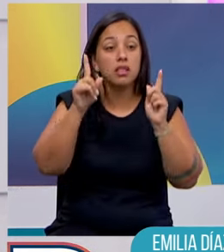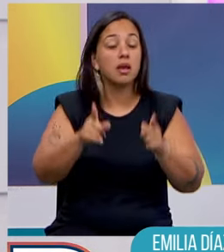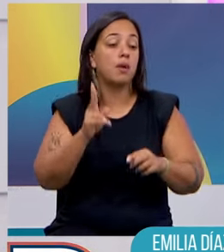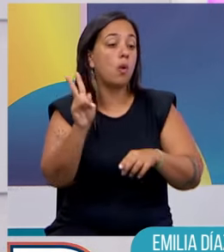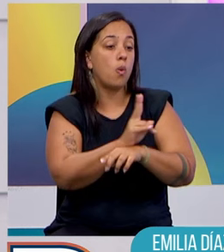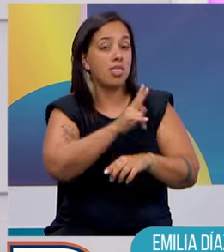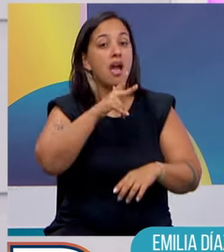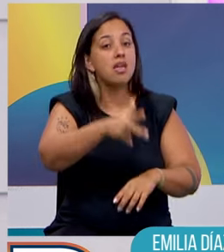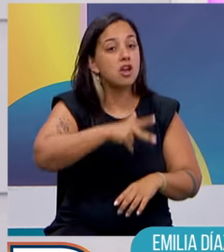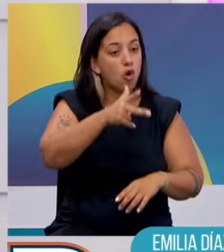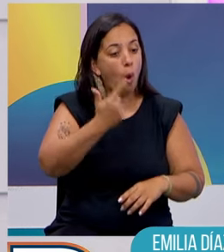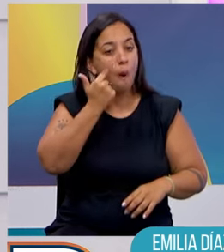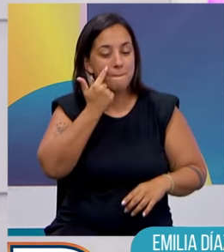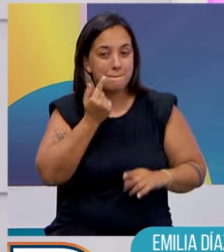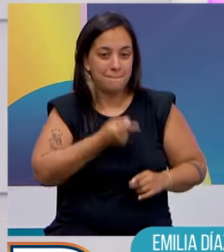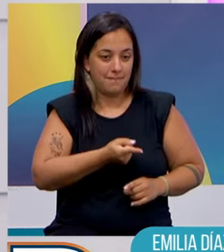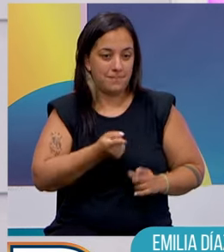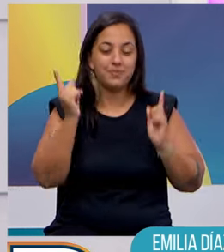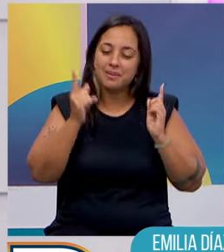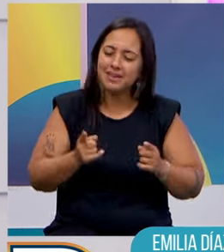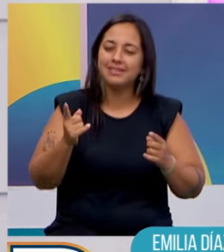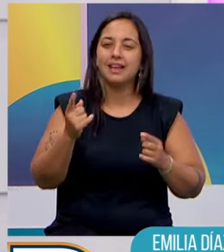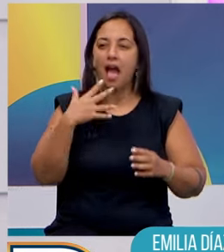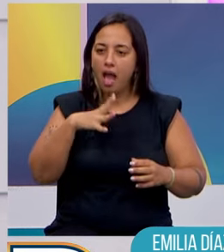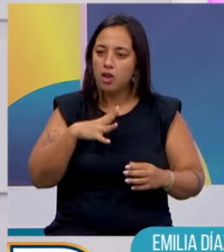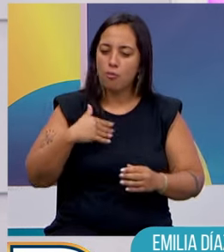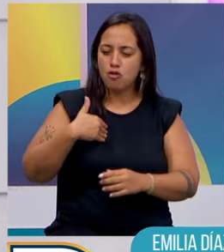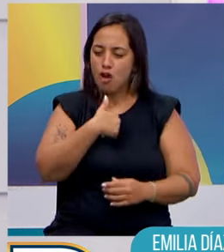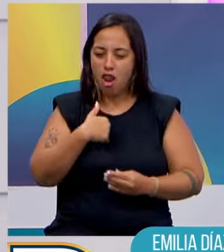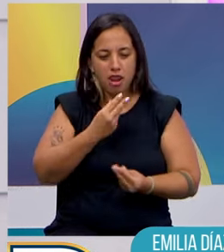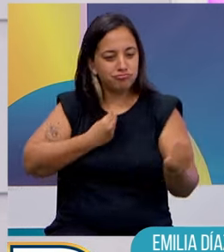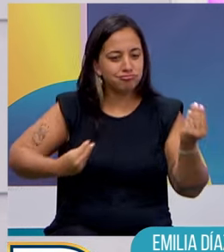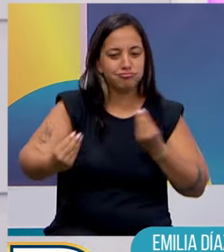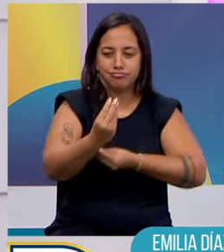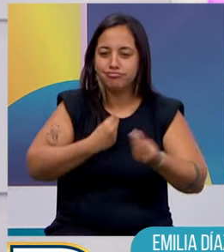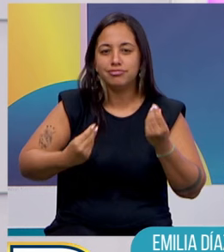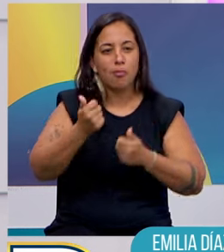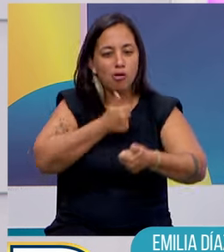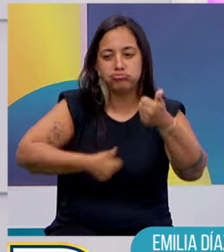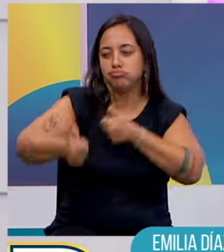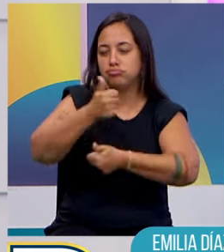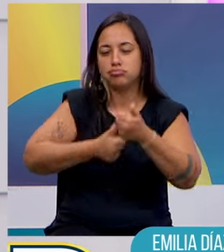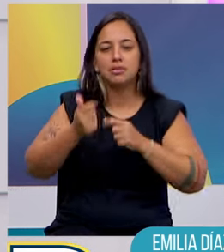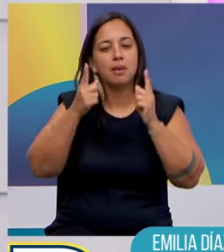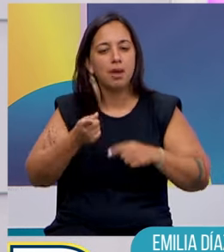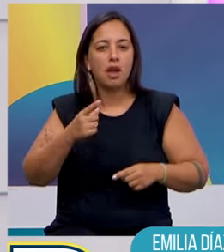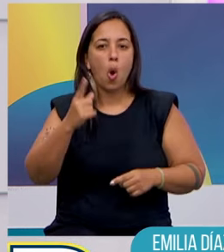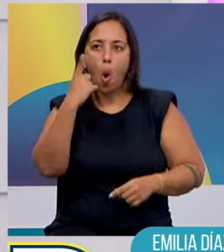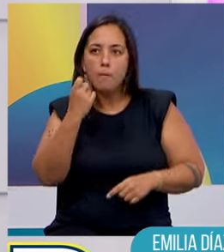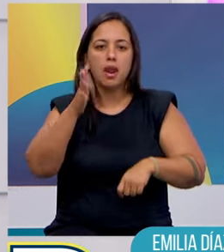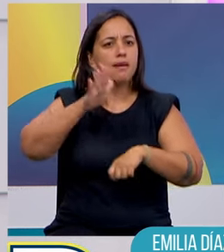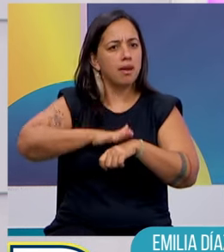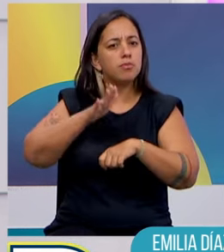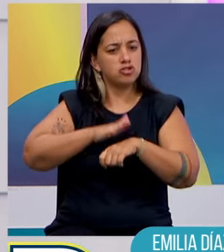creen en la rotación de roles y responsabilidades en la familia, que creen en la responsabilidad compartida